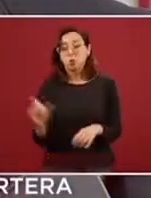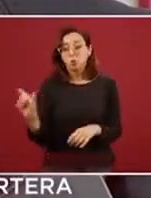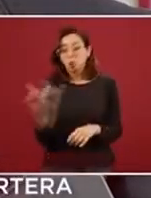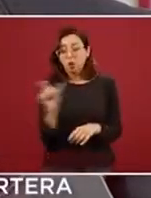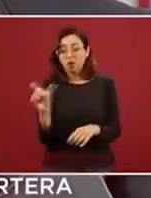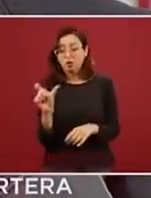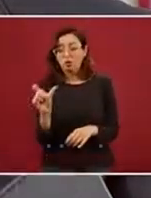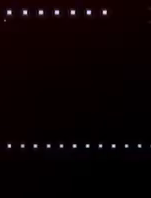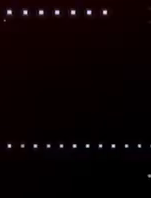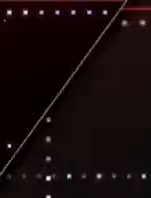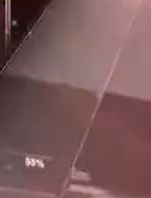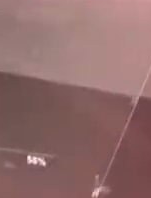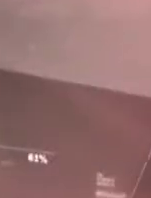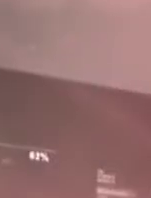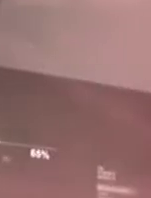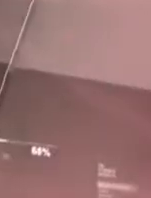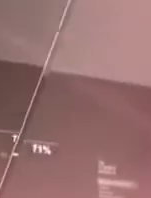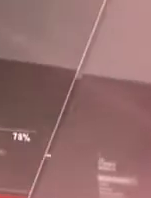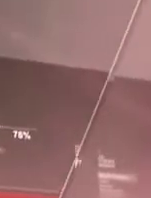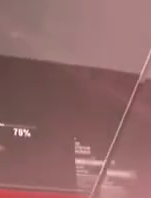Elizabeth Ortiz. López-Gatell